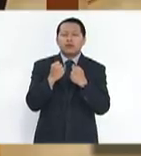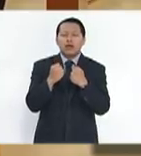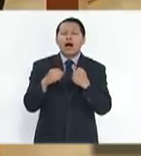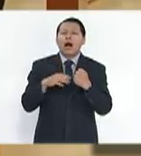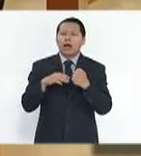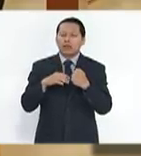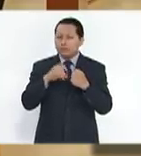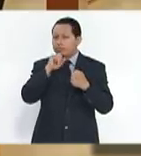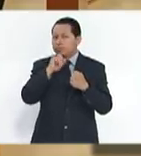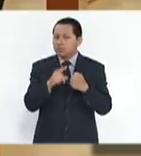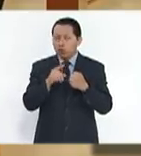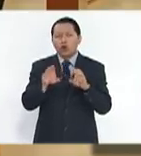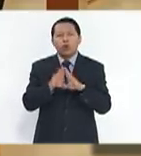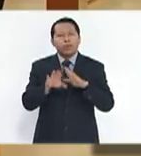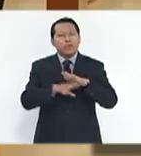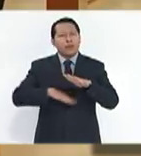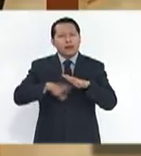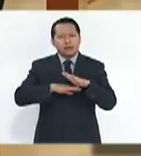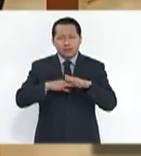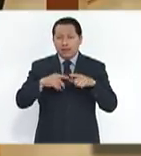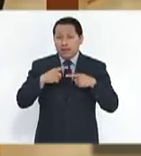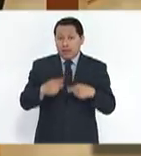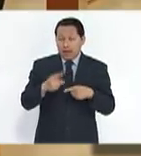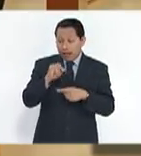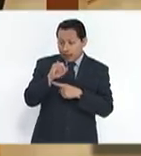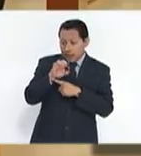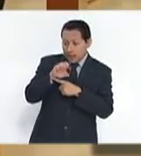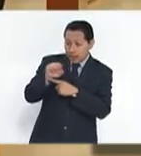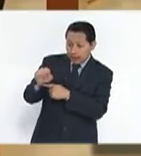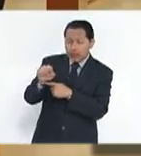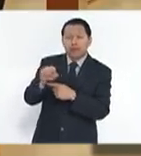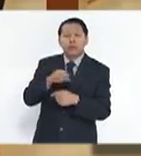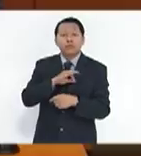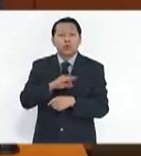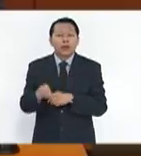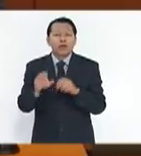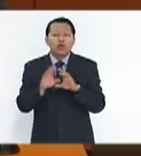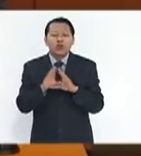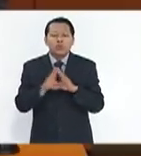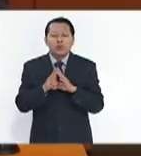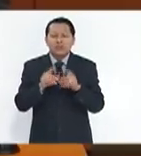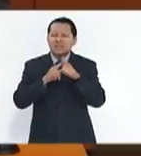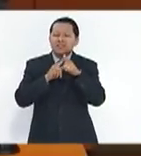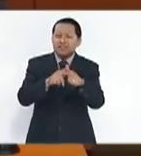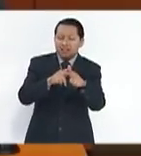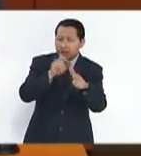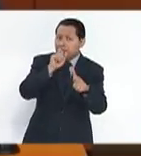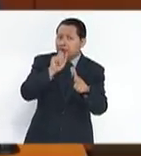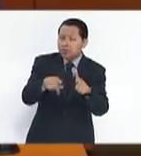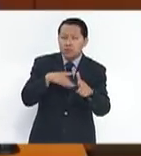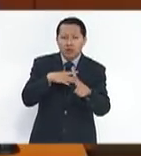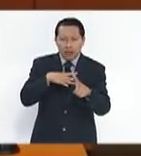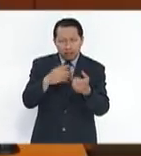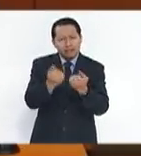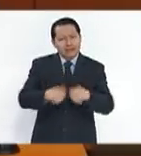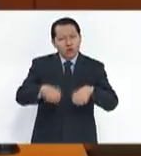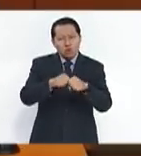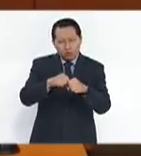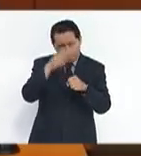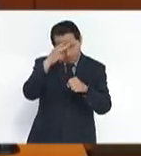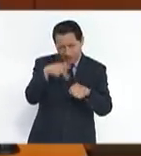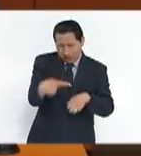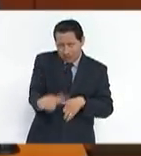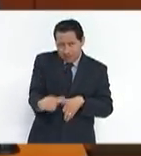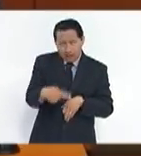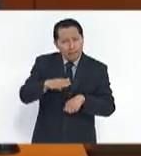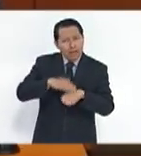las bases y blinda al Instituto Mexicano del Seguro Social para que siga siendo el seguro de México por muchos